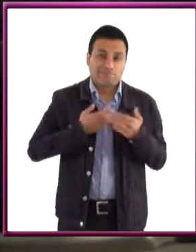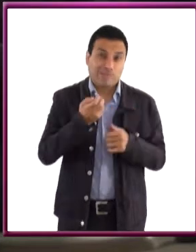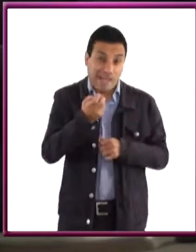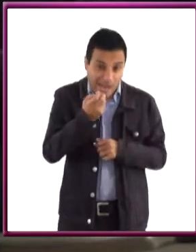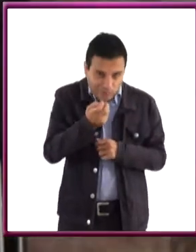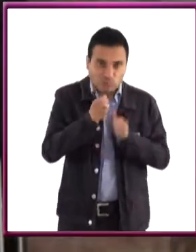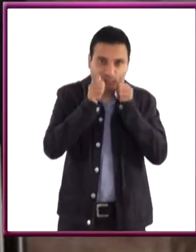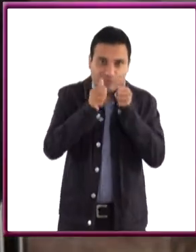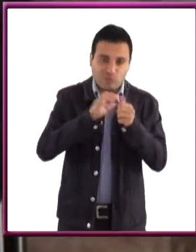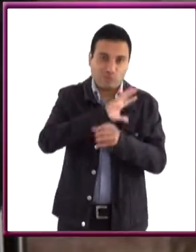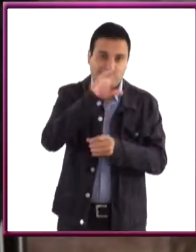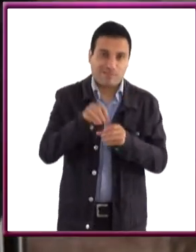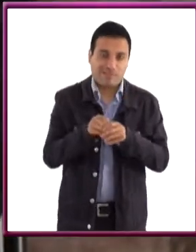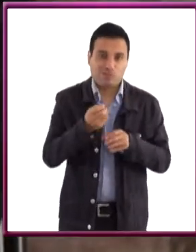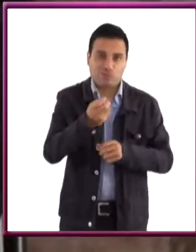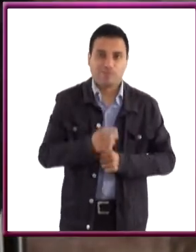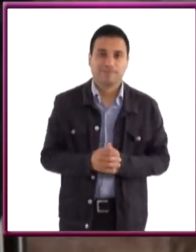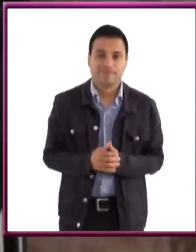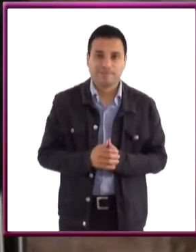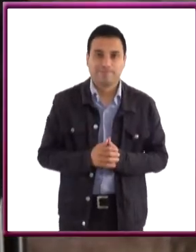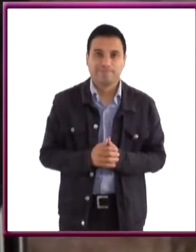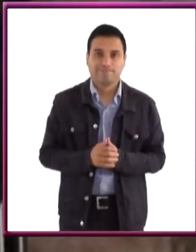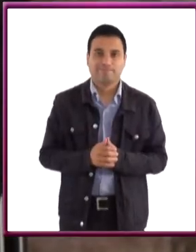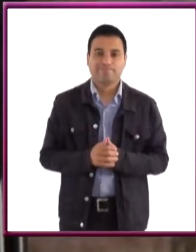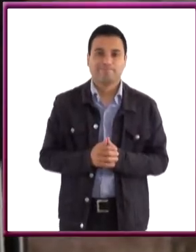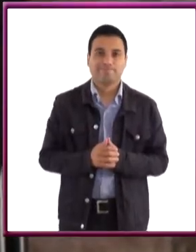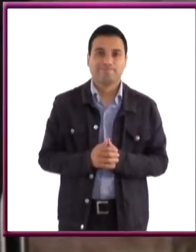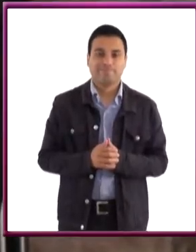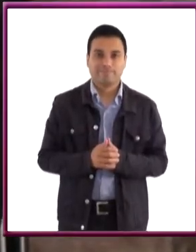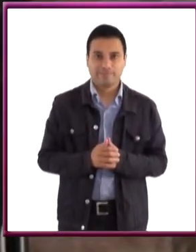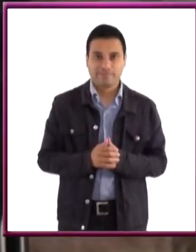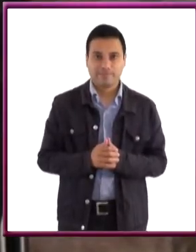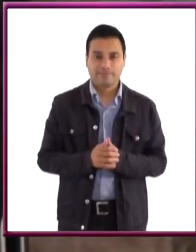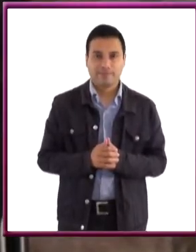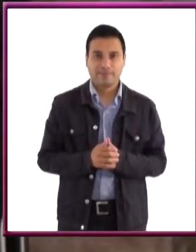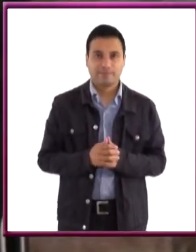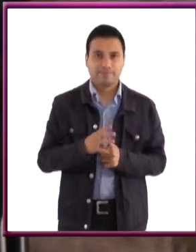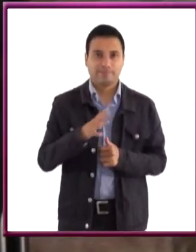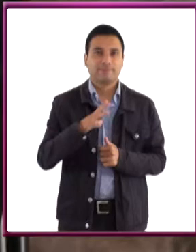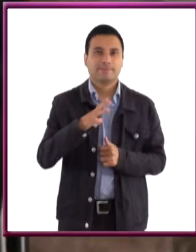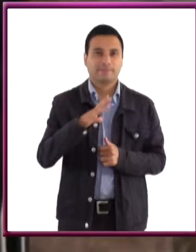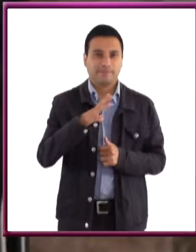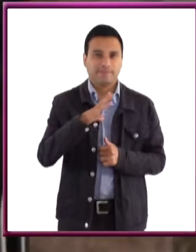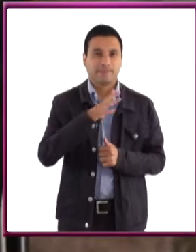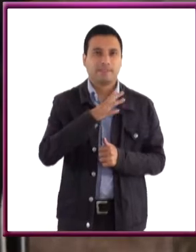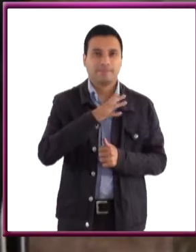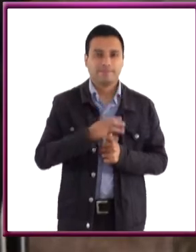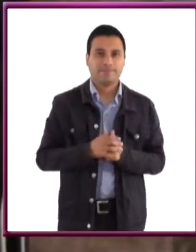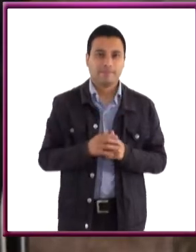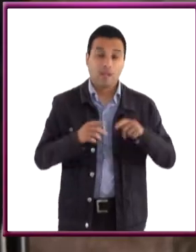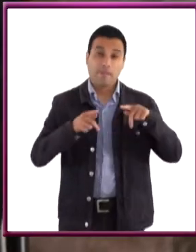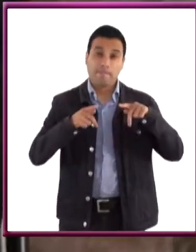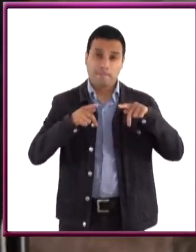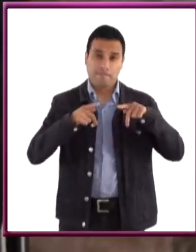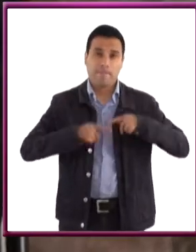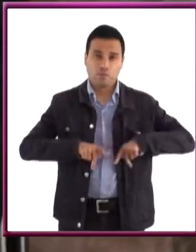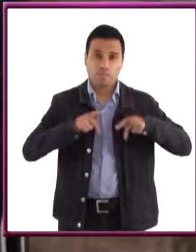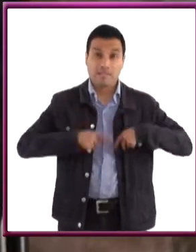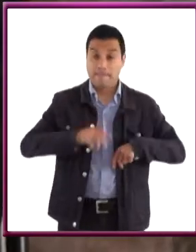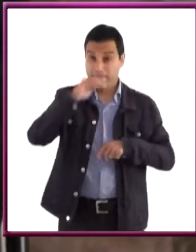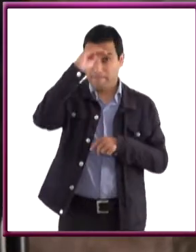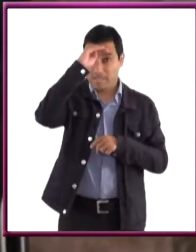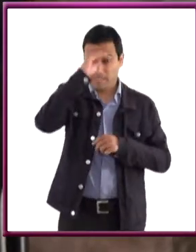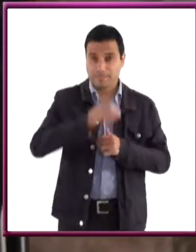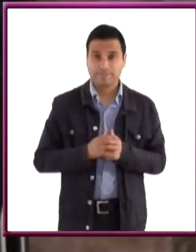¿no? De eso se trata atención plena, ¿no? Hay como una concepción errónea de que